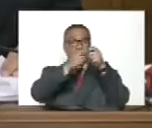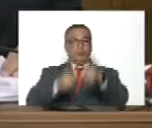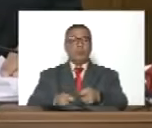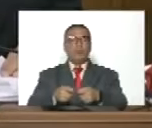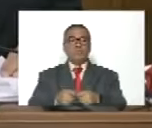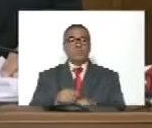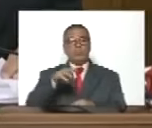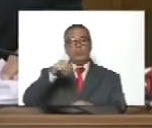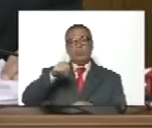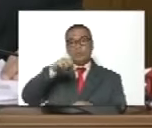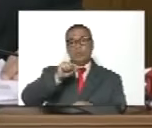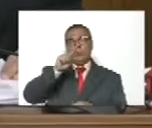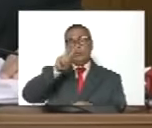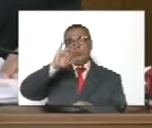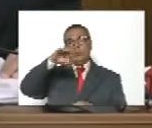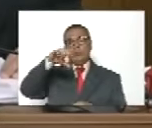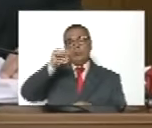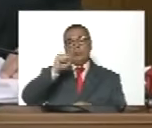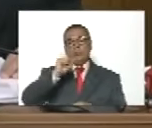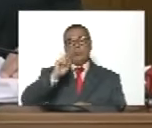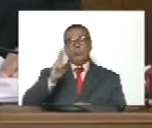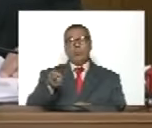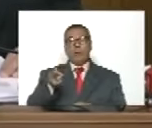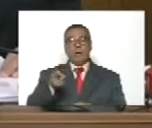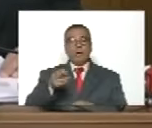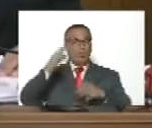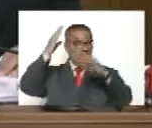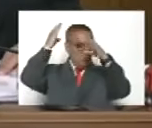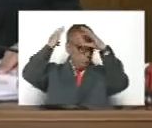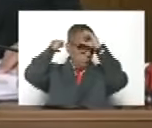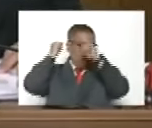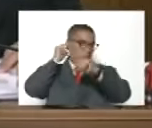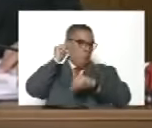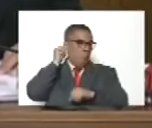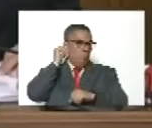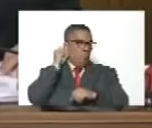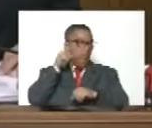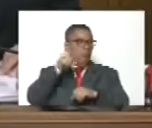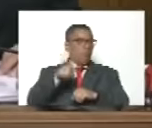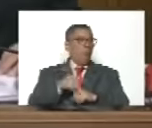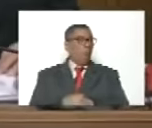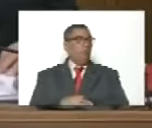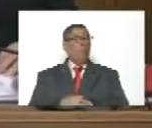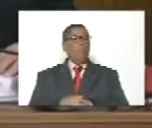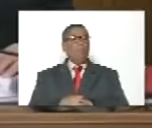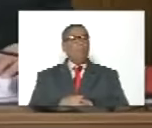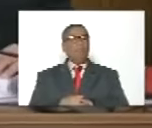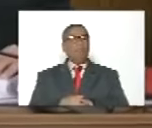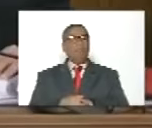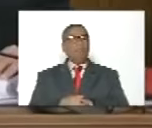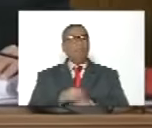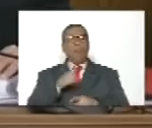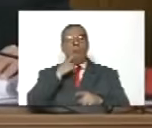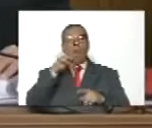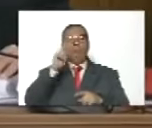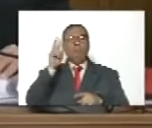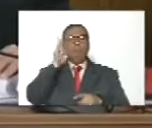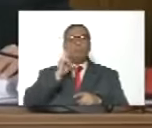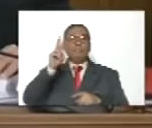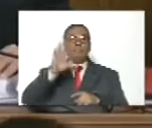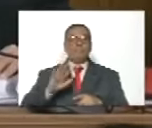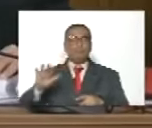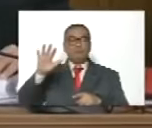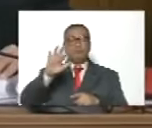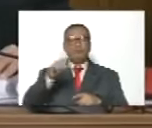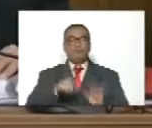de la ciudadana Moravia Peralta Hernández como embajadora extraordinaria y plenipotenciaria de la República Bolivariana